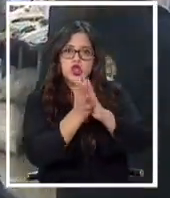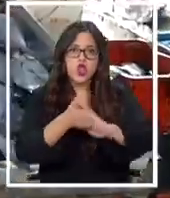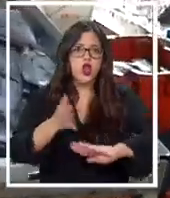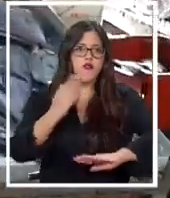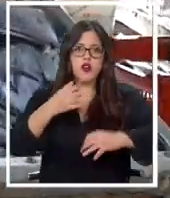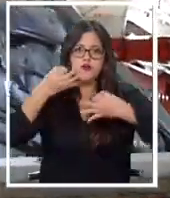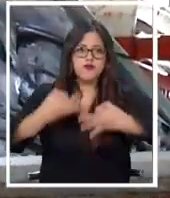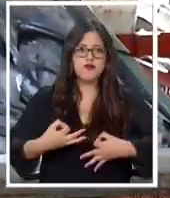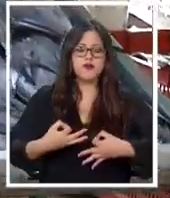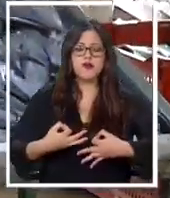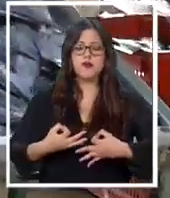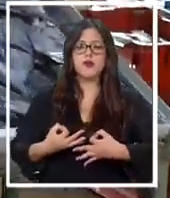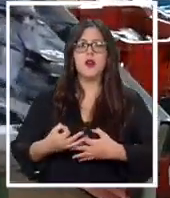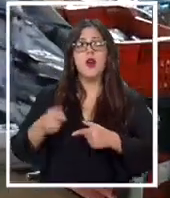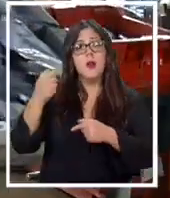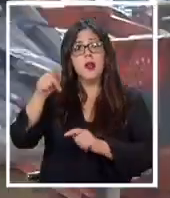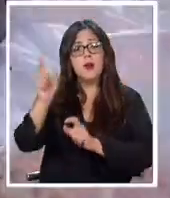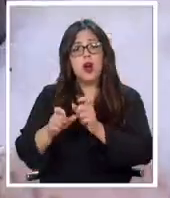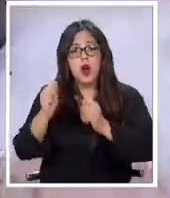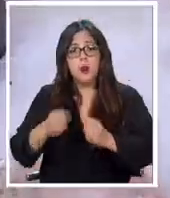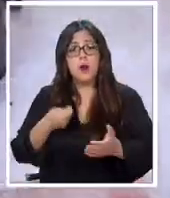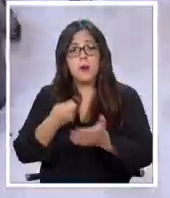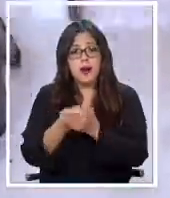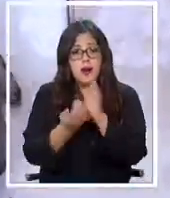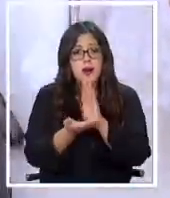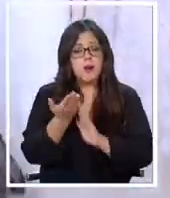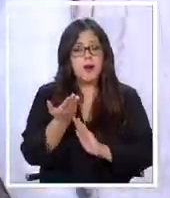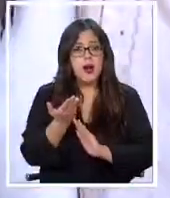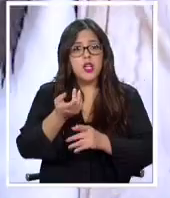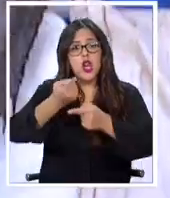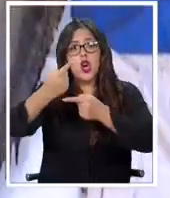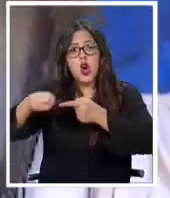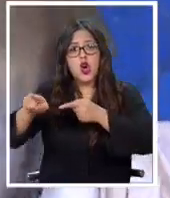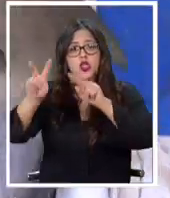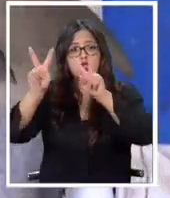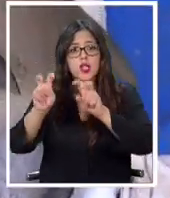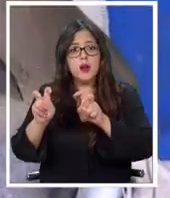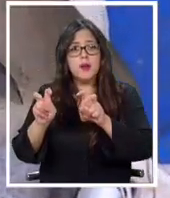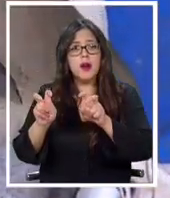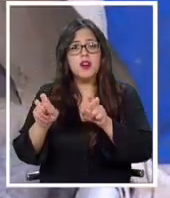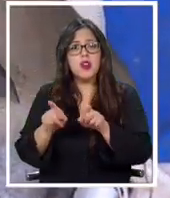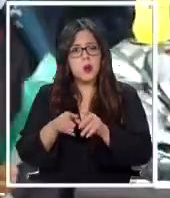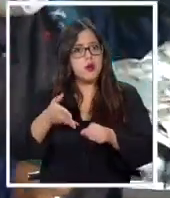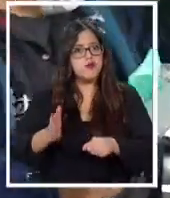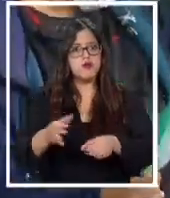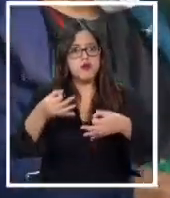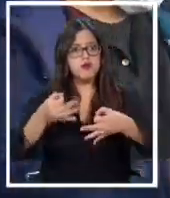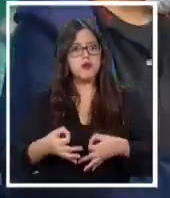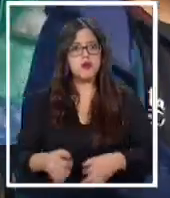fresquito ya. Pero para quienes puedan pagar un poco más, hay otra opción que nunca pasa de moda.